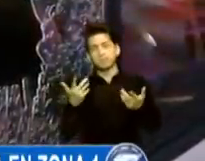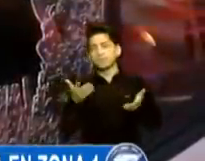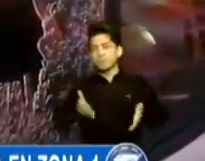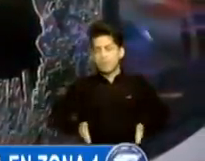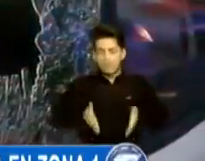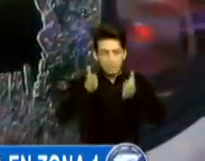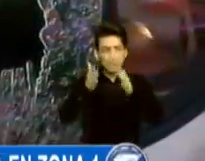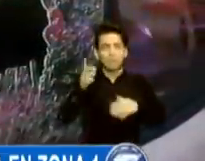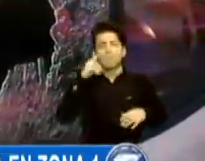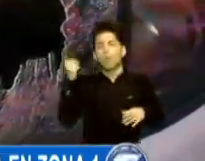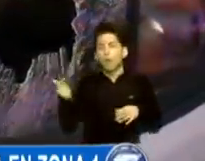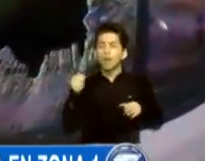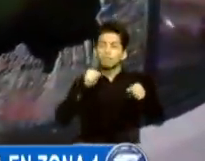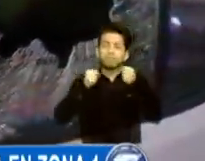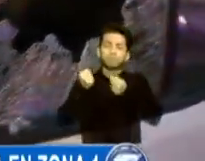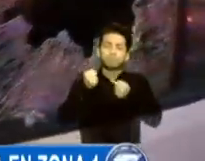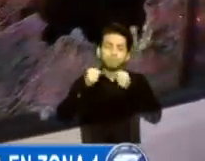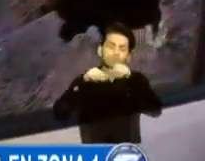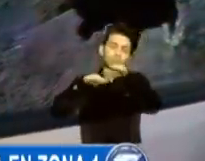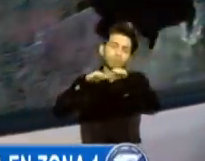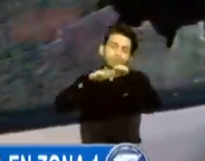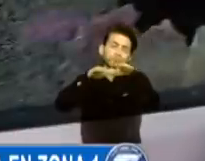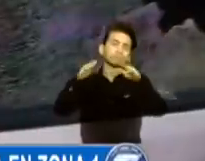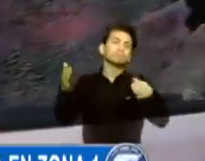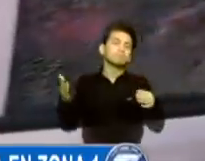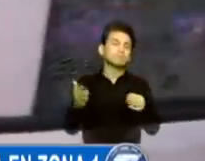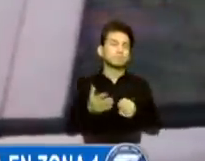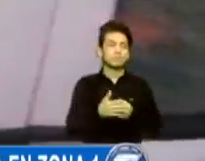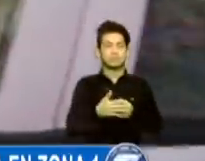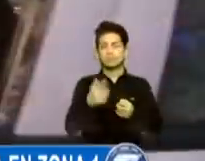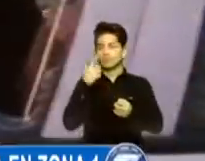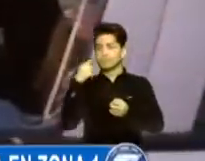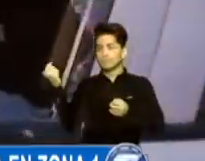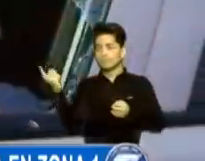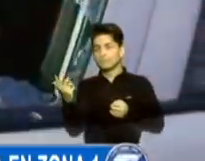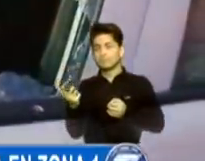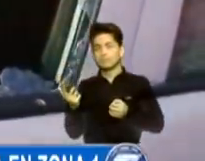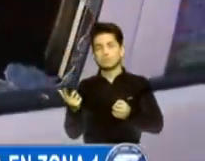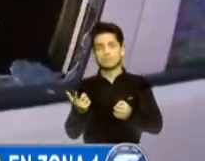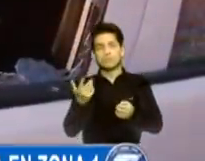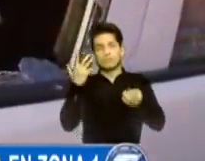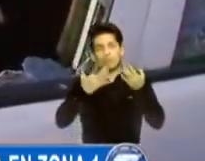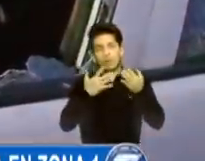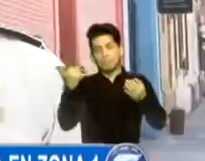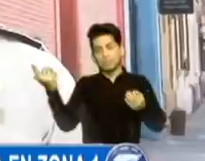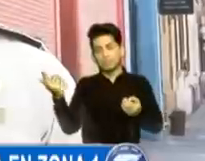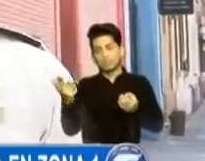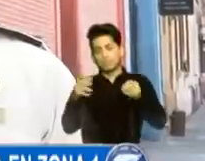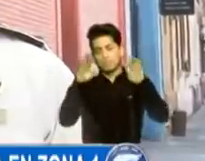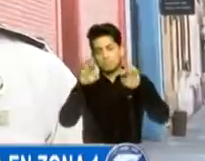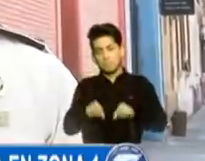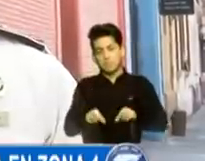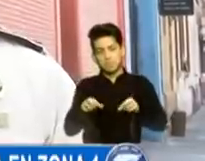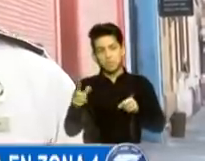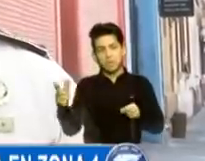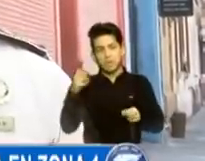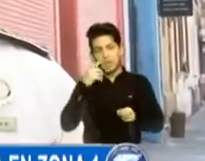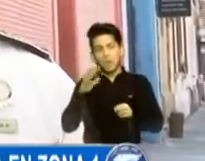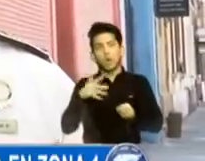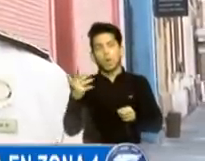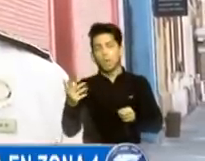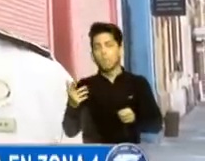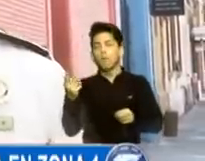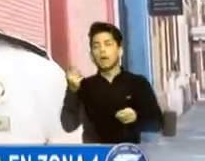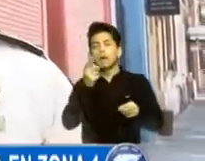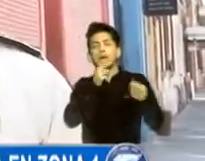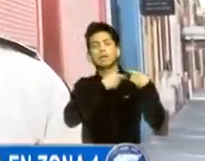de transitar dentro de las vías. En este caso es importante resaltarlo, ya que se busca al presunto responsable de